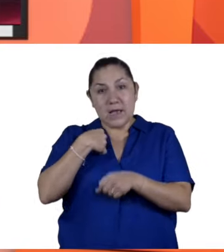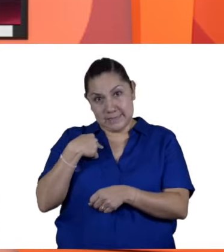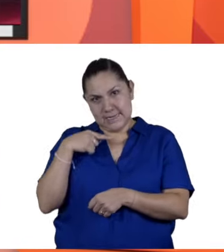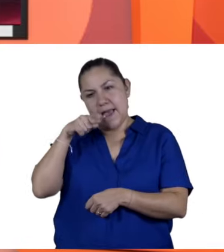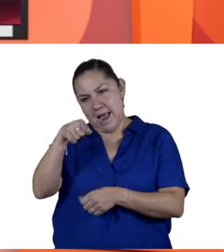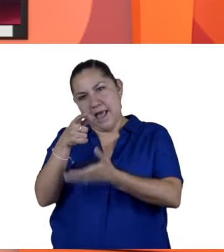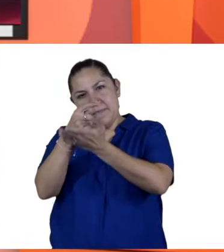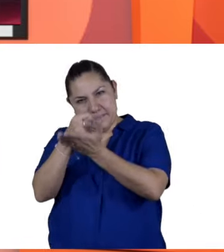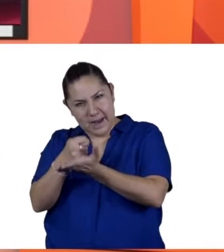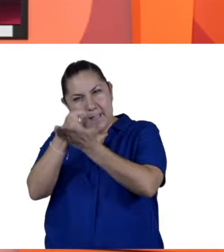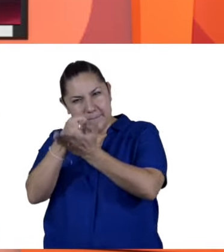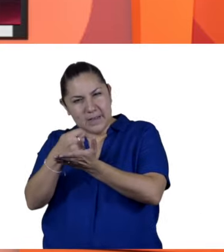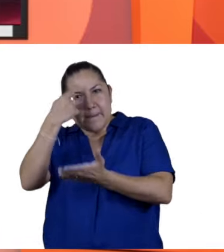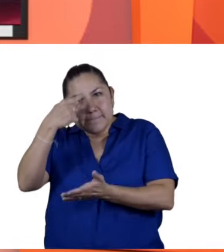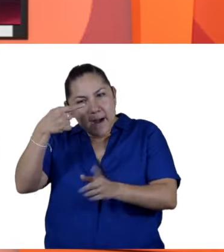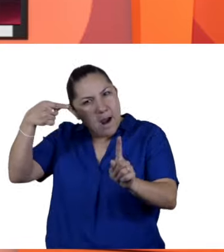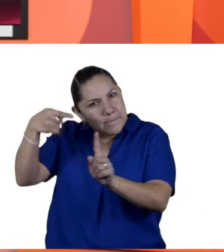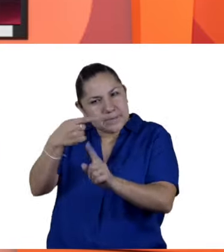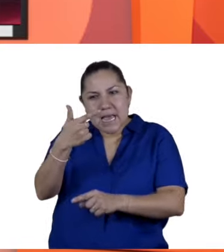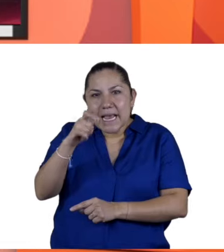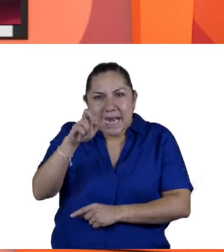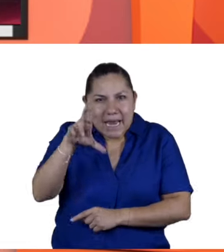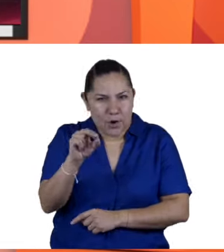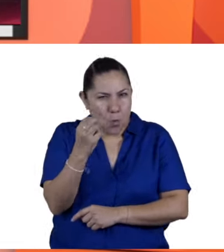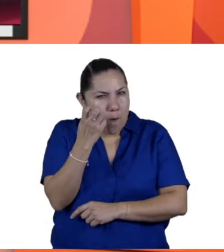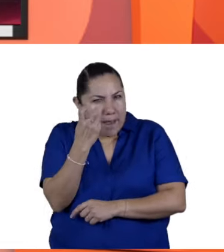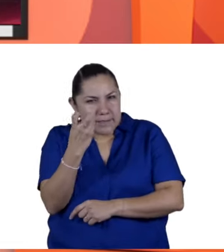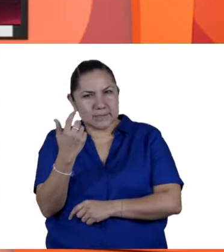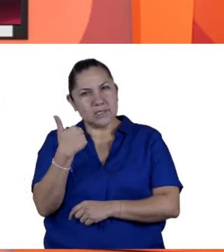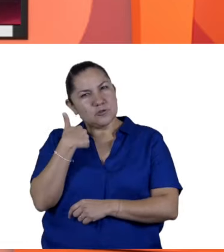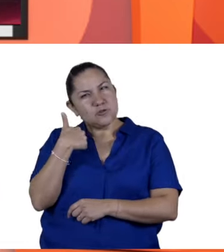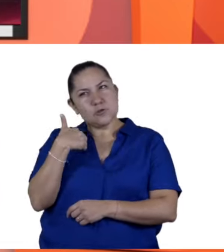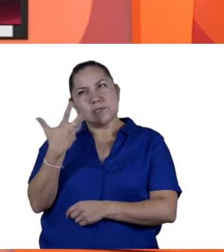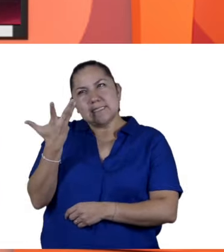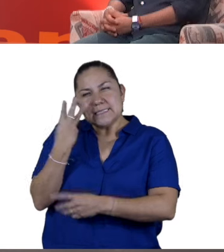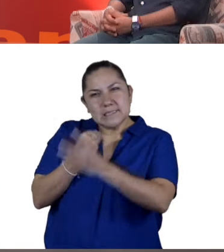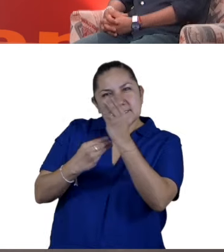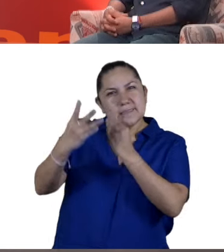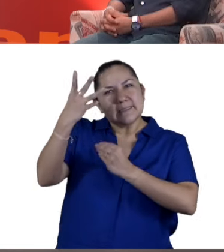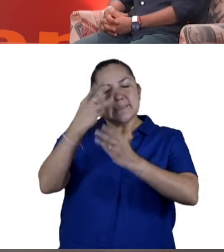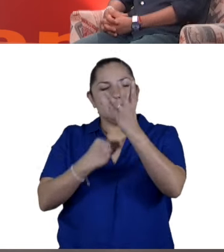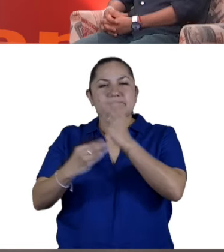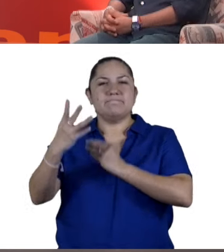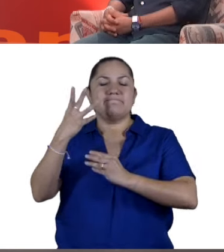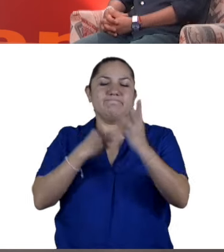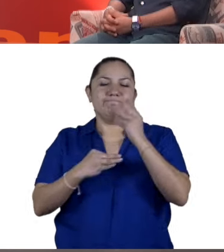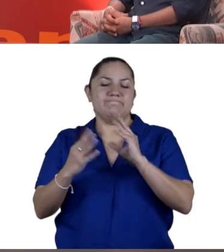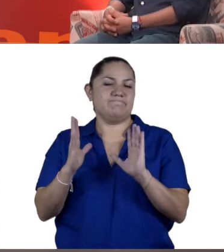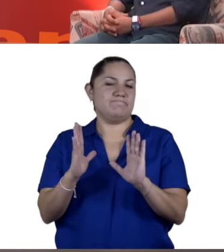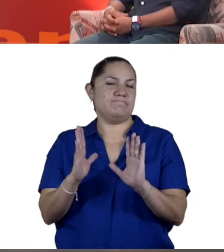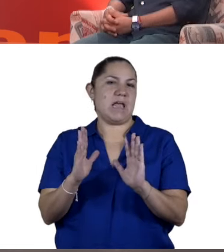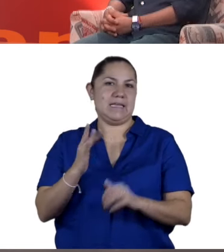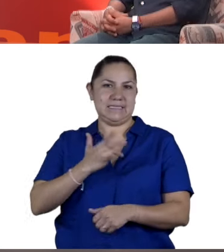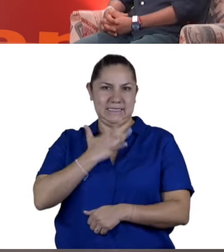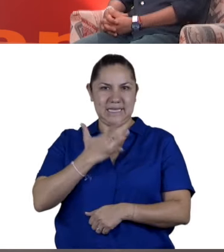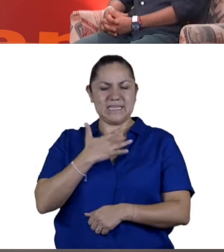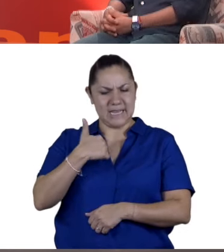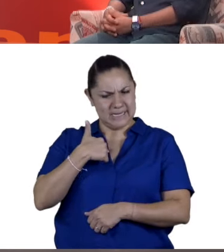género y como justo para darme como esas herramientas para salir